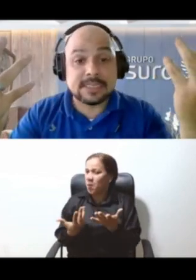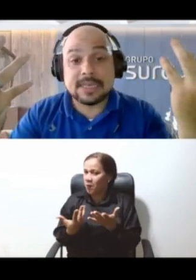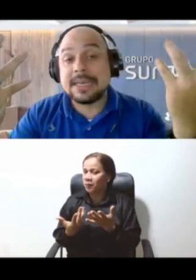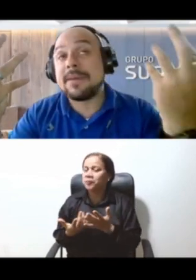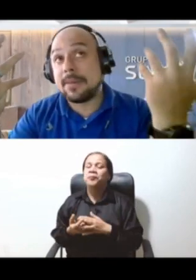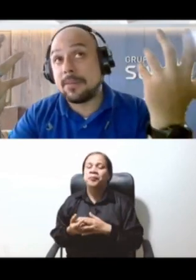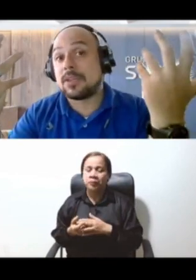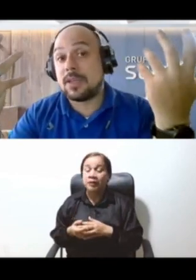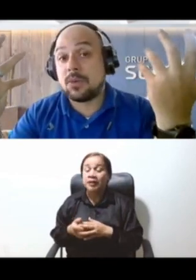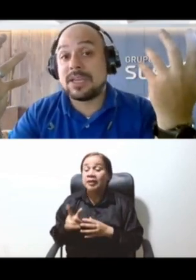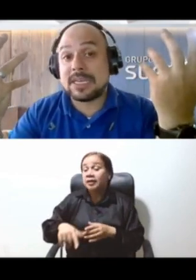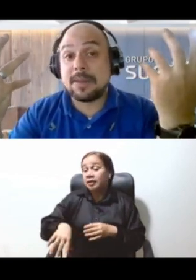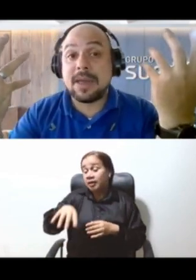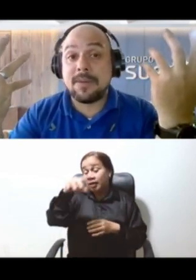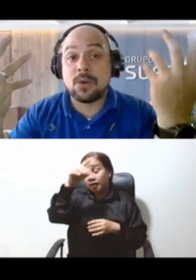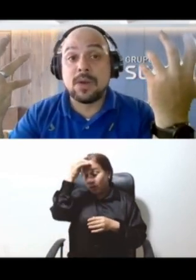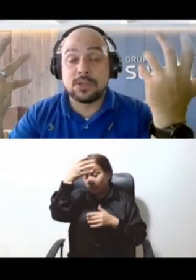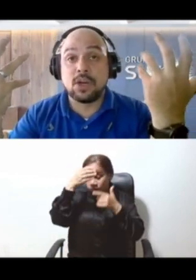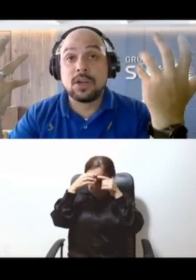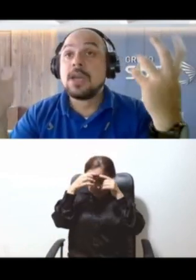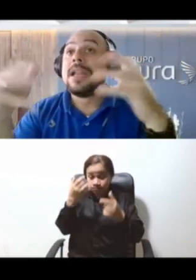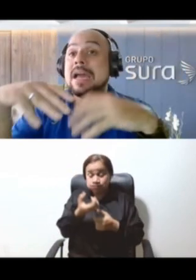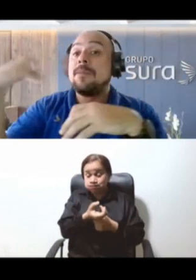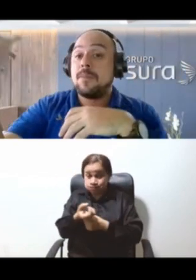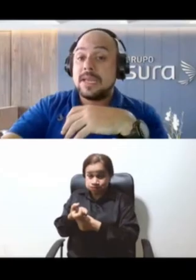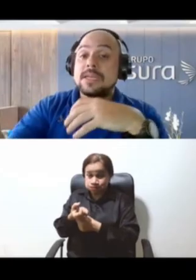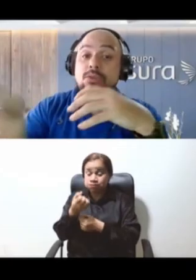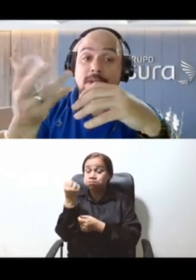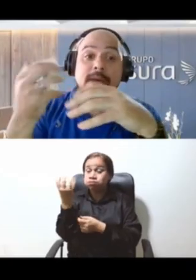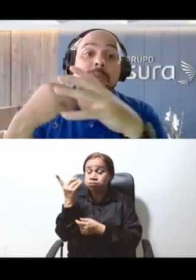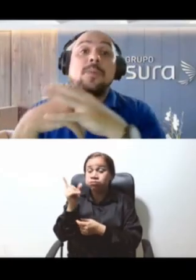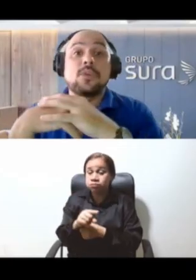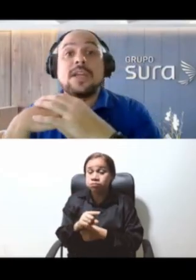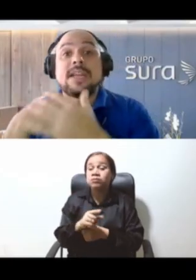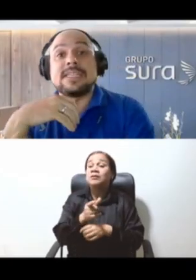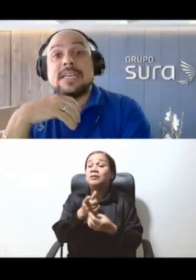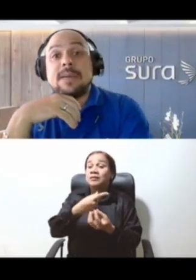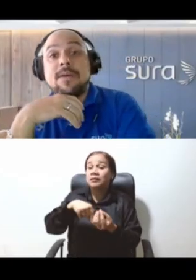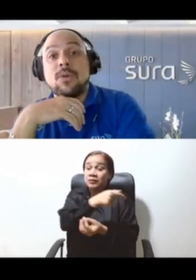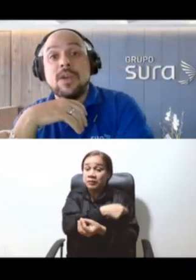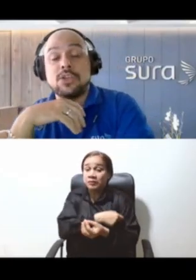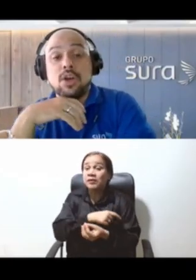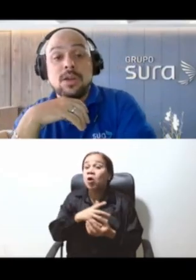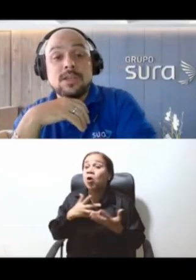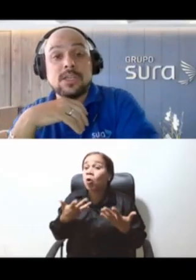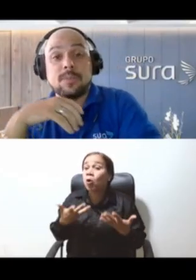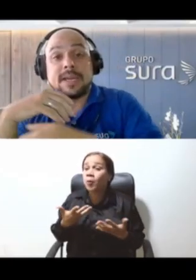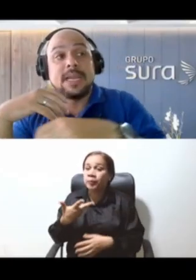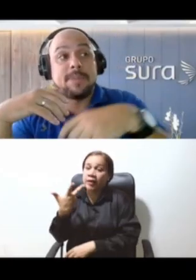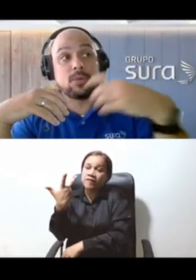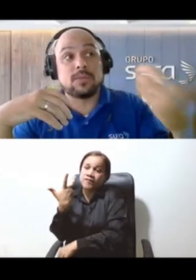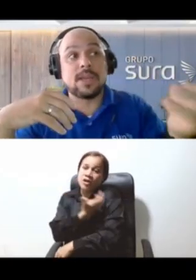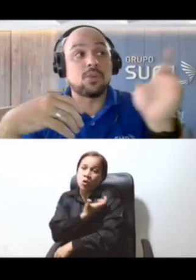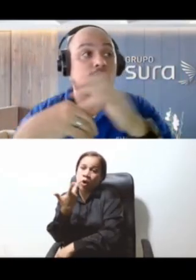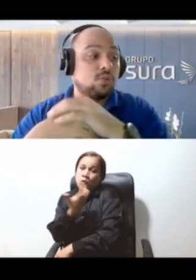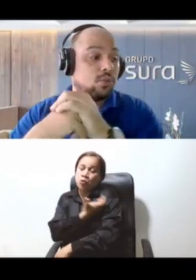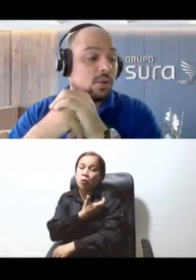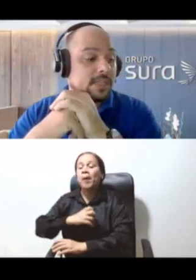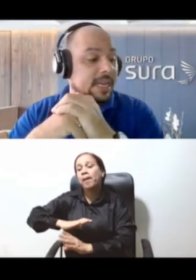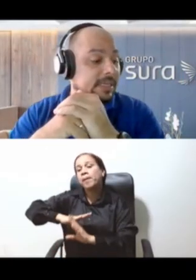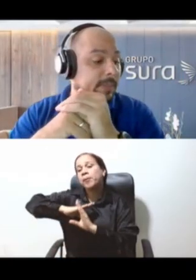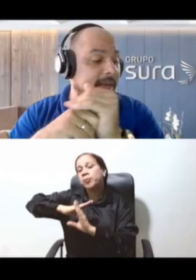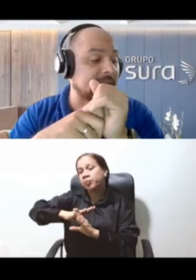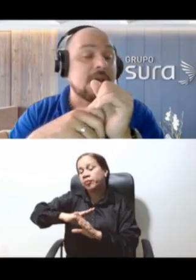como rescatistas debemos de tener un esquema de vacunación. La empresa nos debe proporcionar ese esquema de vacunación, ¿cierto? Para que le pregunten a